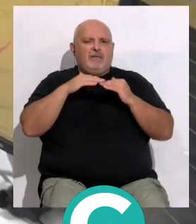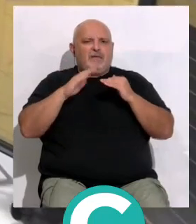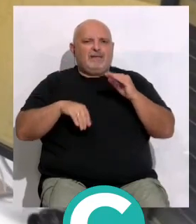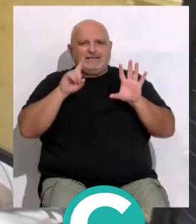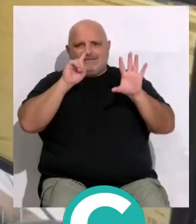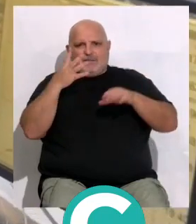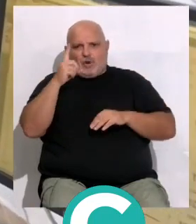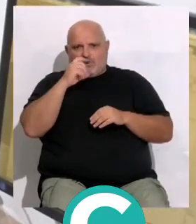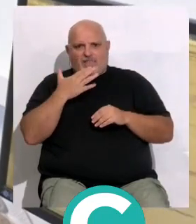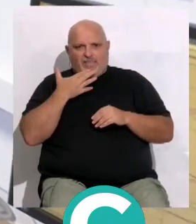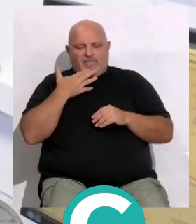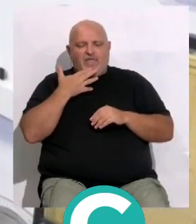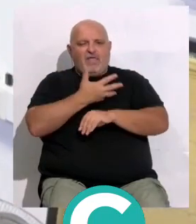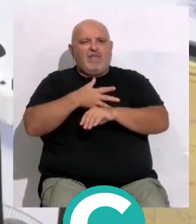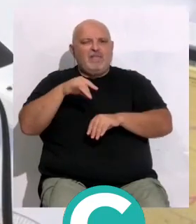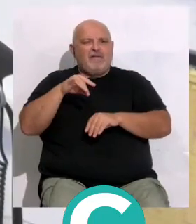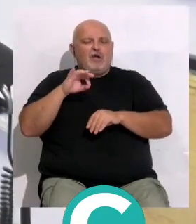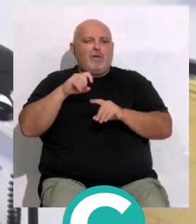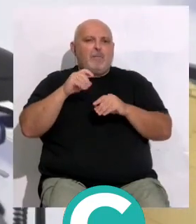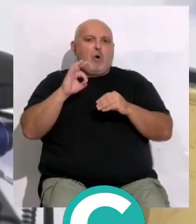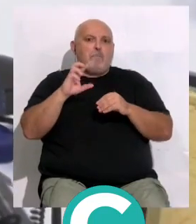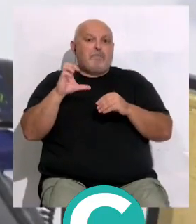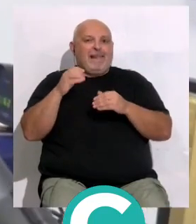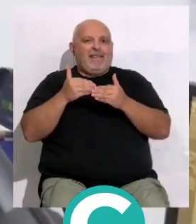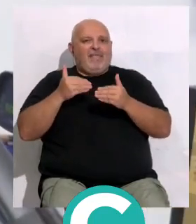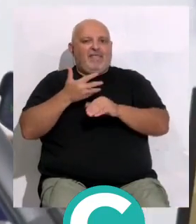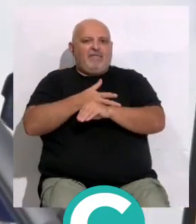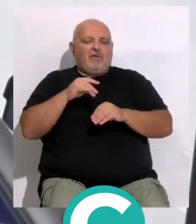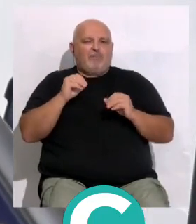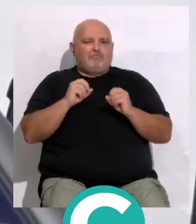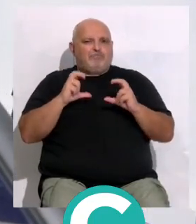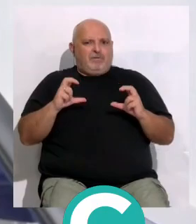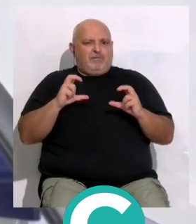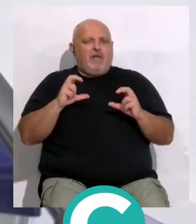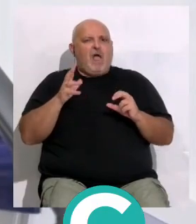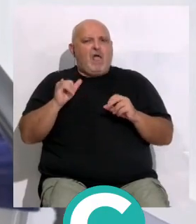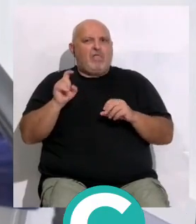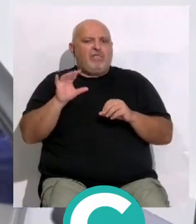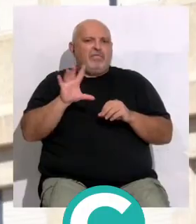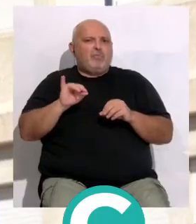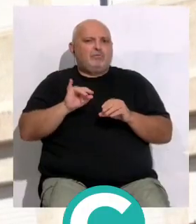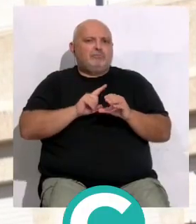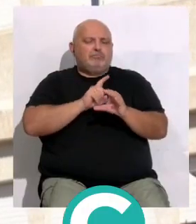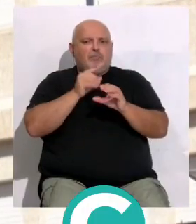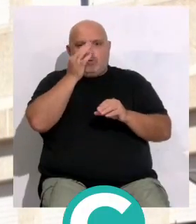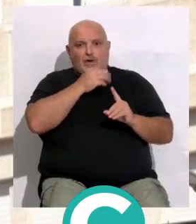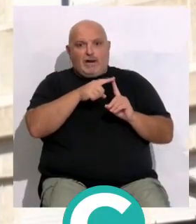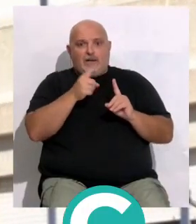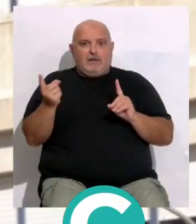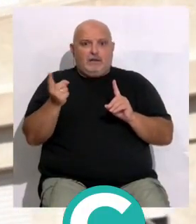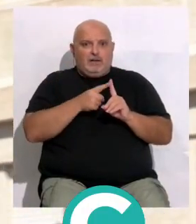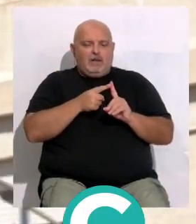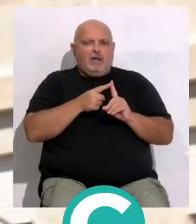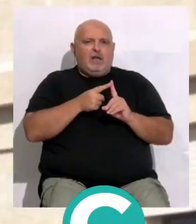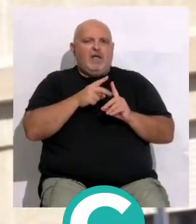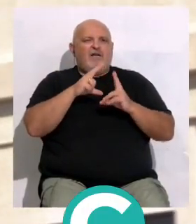65 años con diabetes o prediabetes que tengan sobrepeso, dispuestos a desplazarse a Puerto Real para las pruebas,